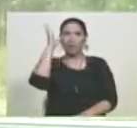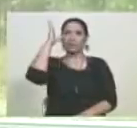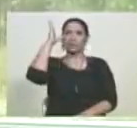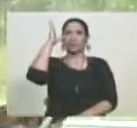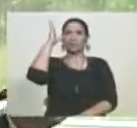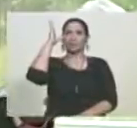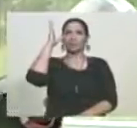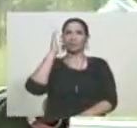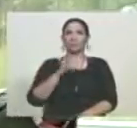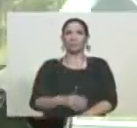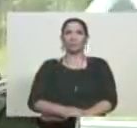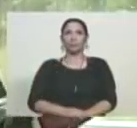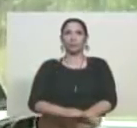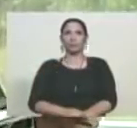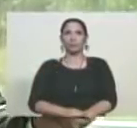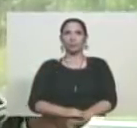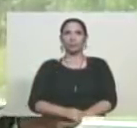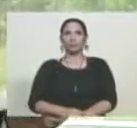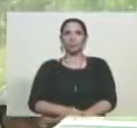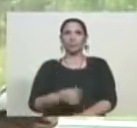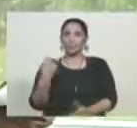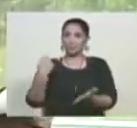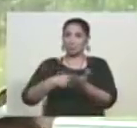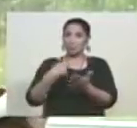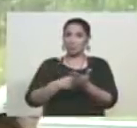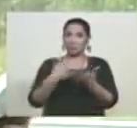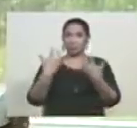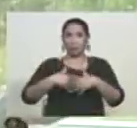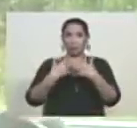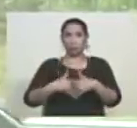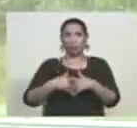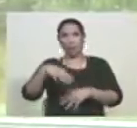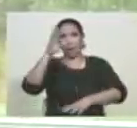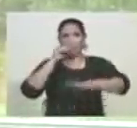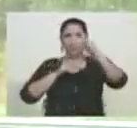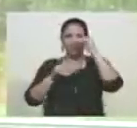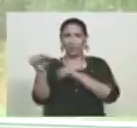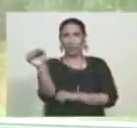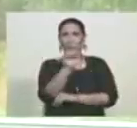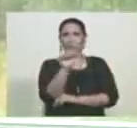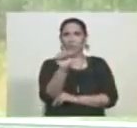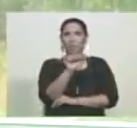quizás de adquisición para comprar un tractor, nosotros aprendimos a manejar fuegüeyes.